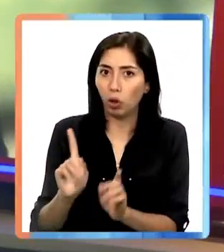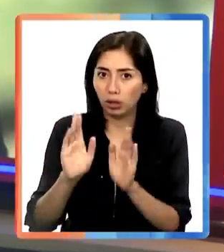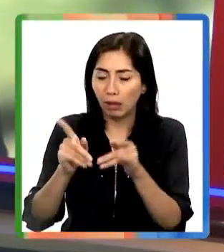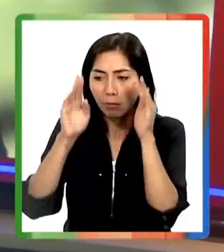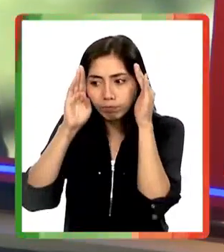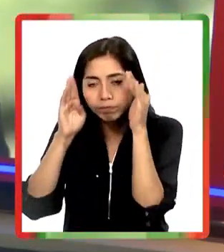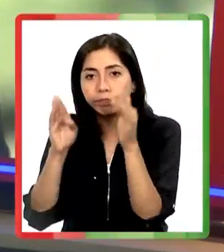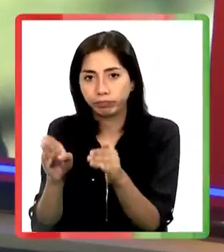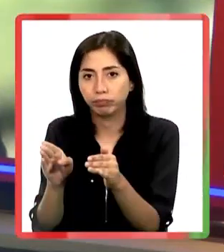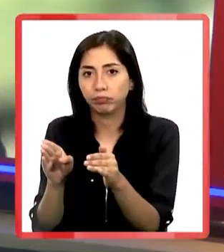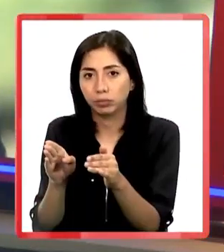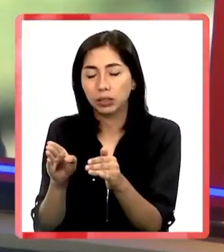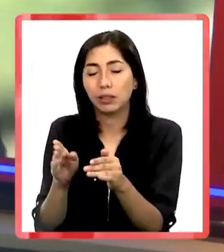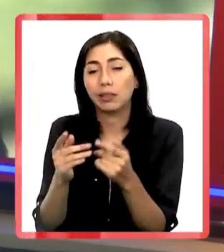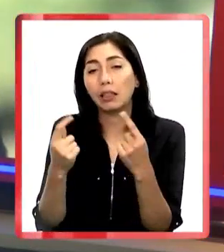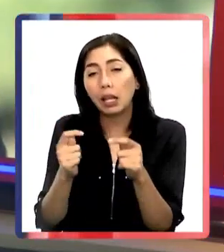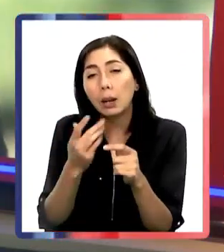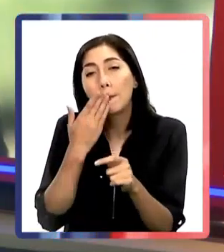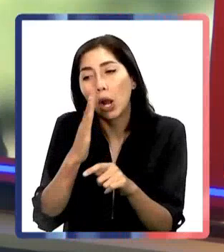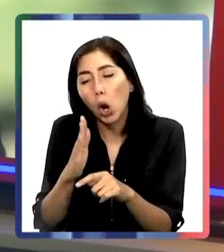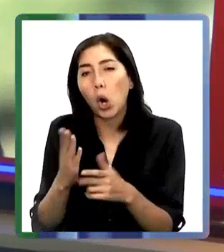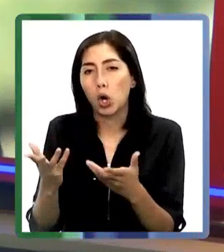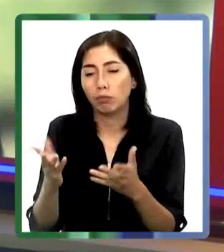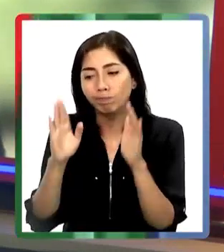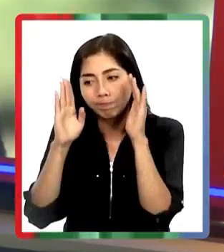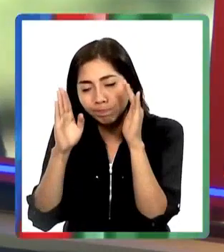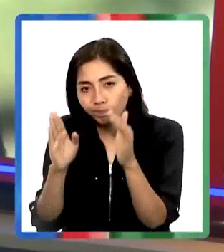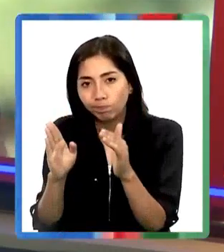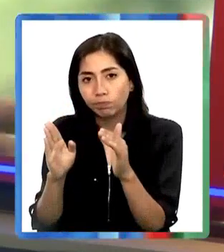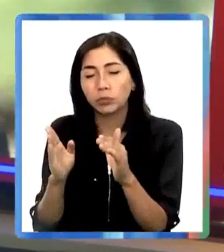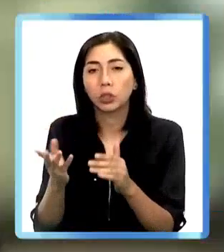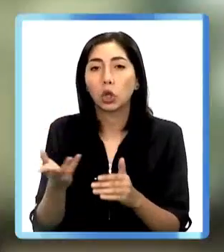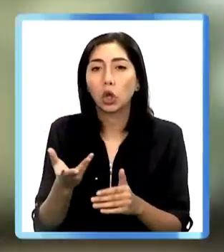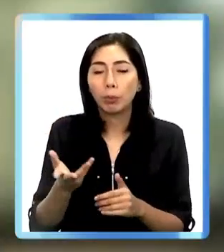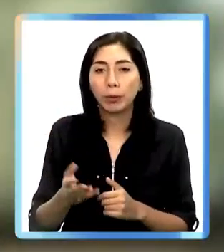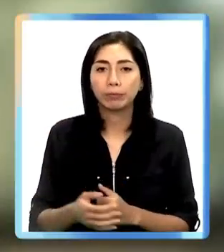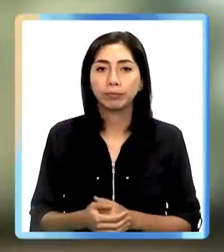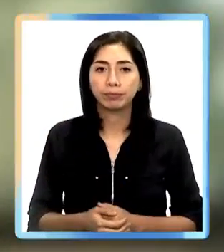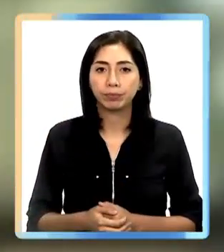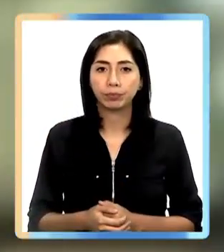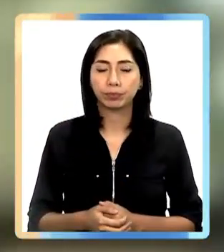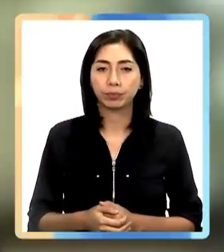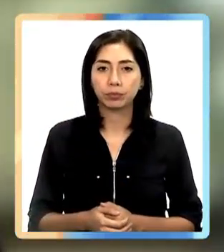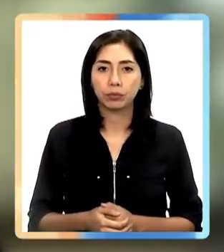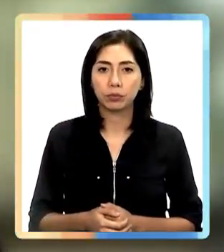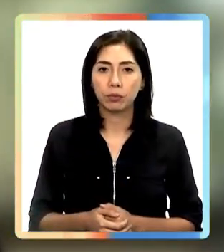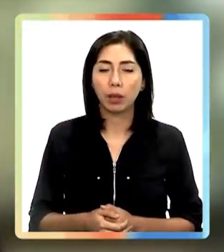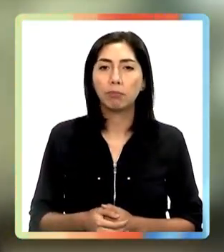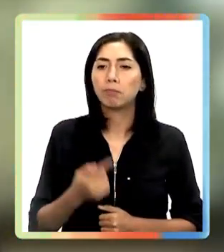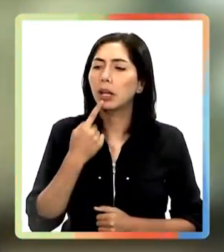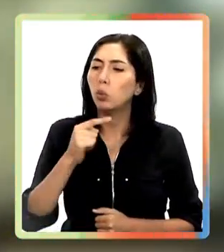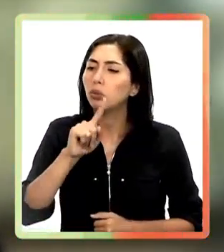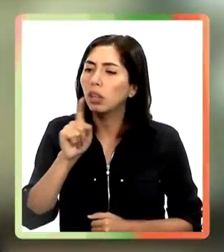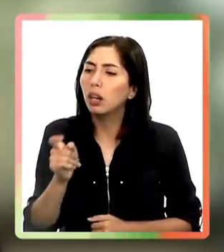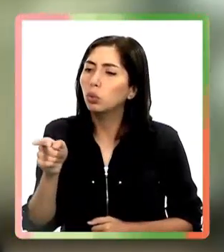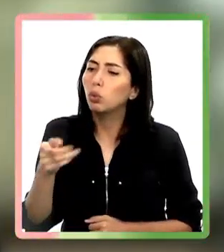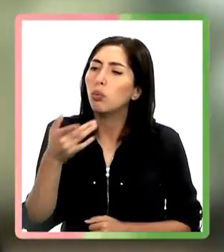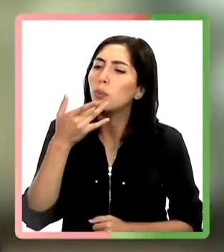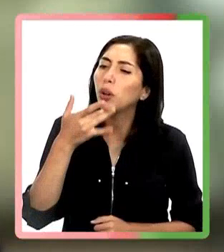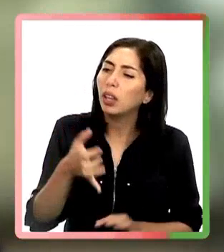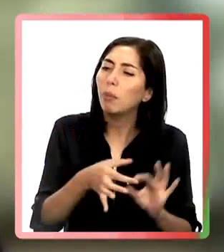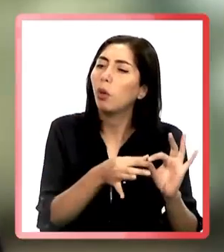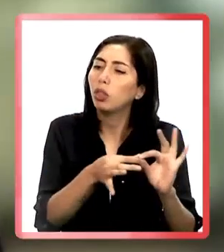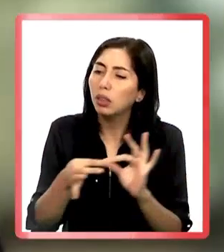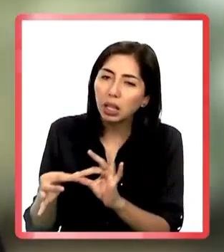y obviamente abordarlo de la mejor manera posible, fundamentalmente reconociendo si hay causas, ¿no?,